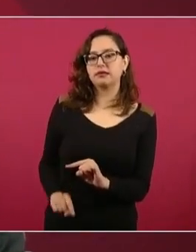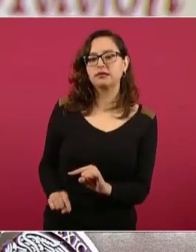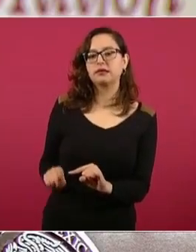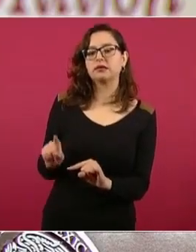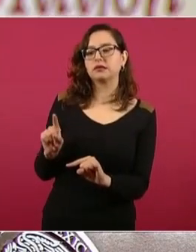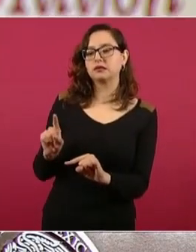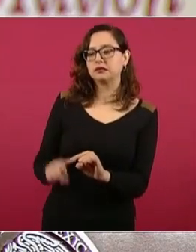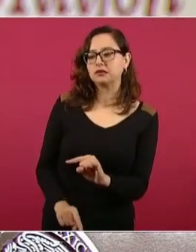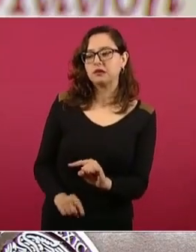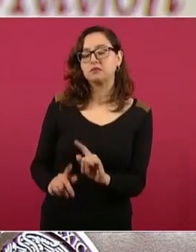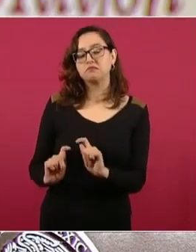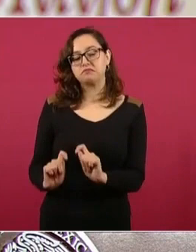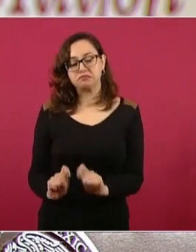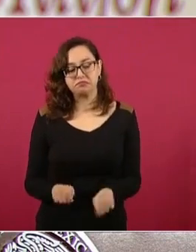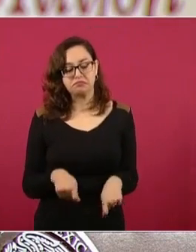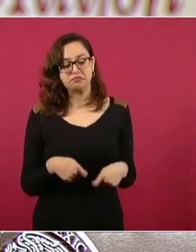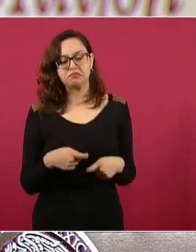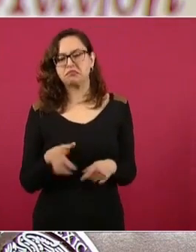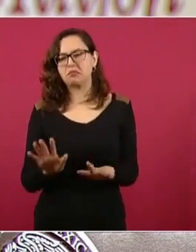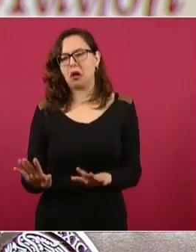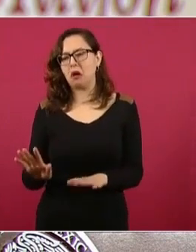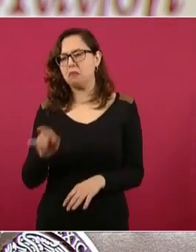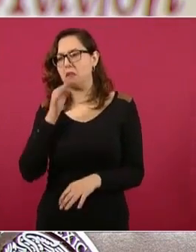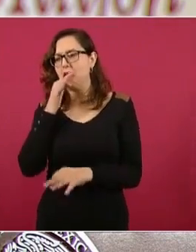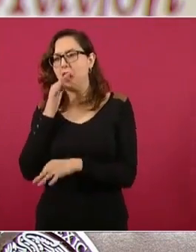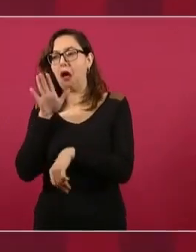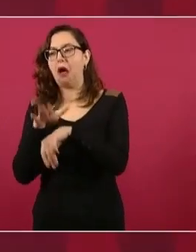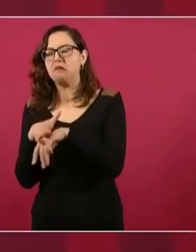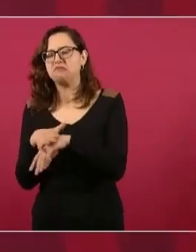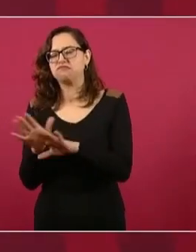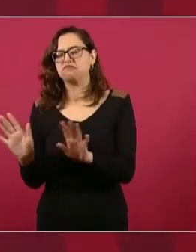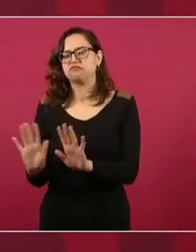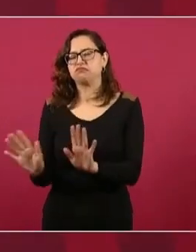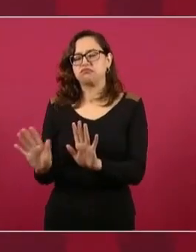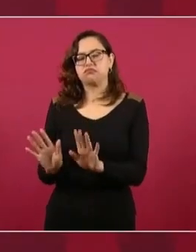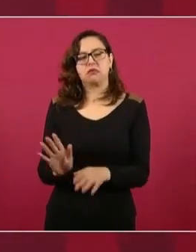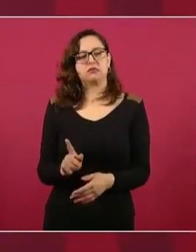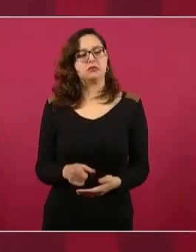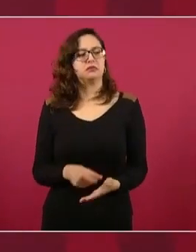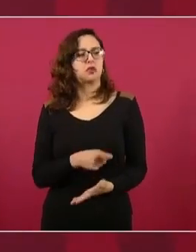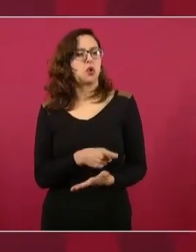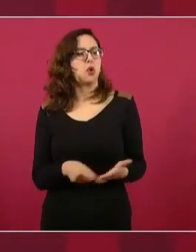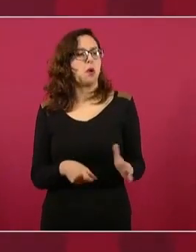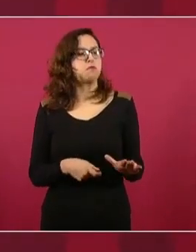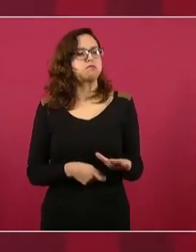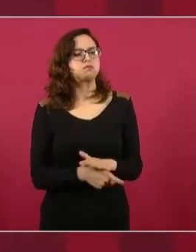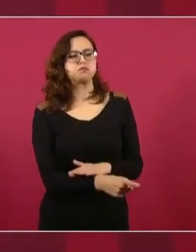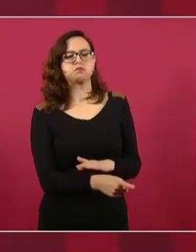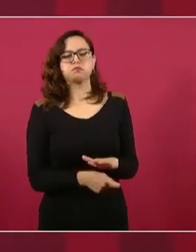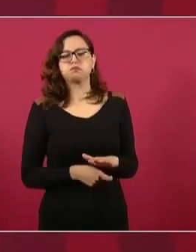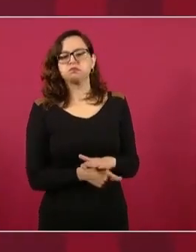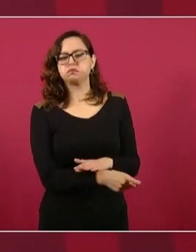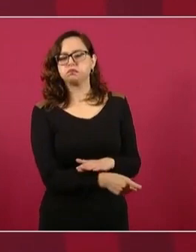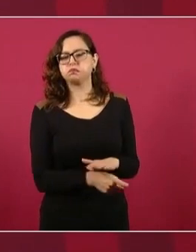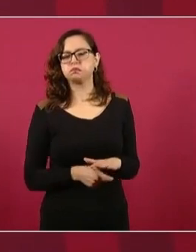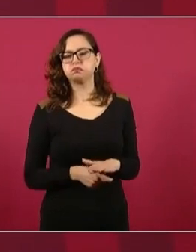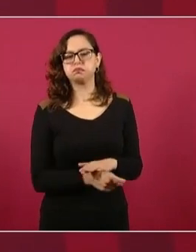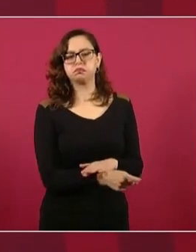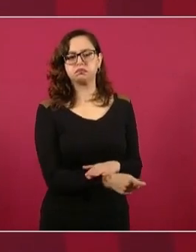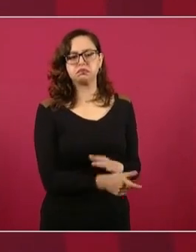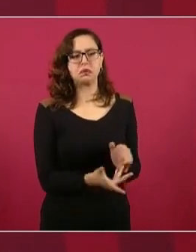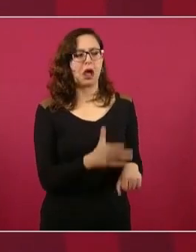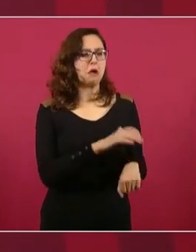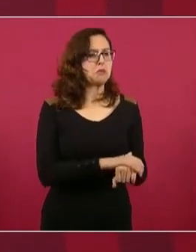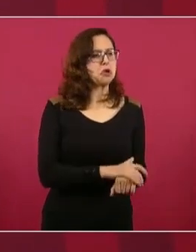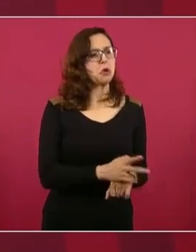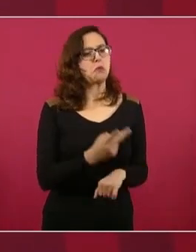integrales, y entonces se empezó a subcontratar, y estas instituciones eran simplemente oficinas de contratación de los amigos